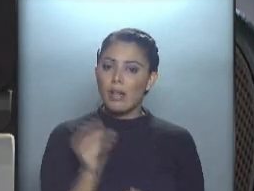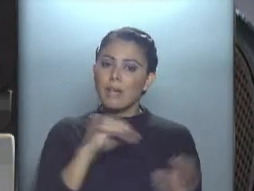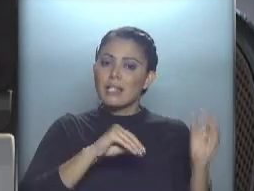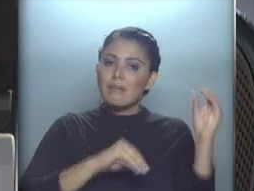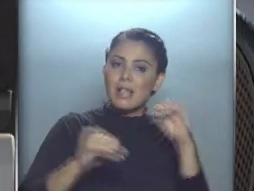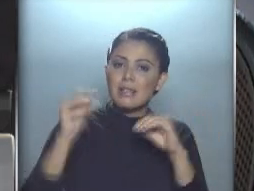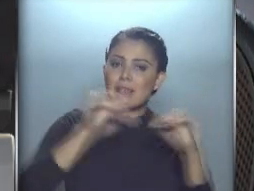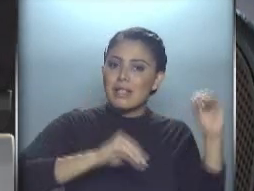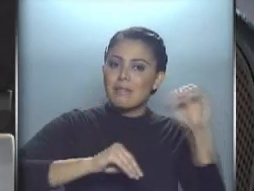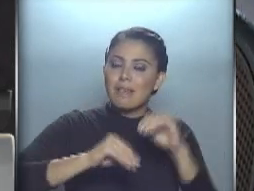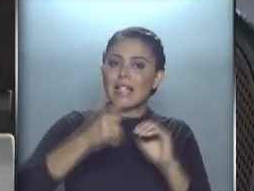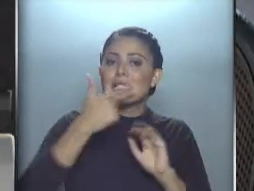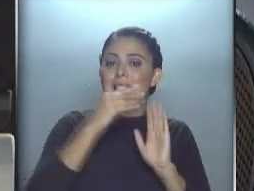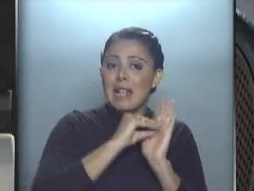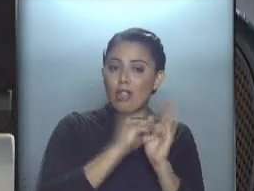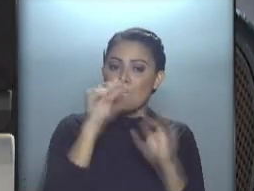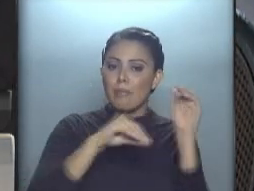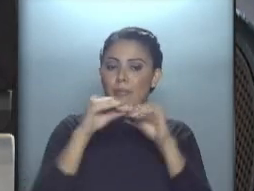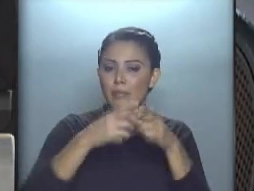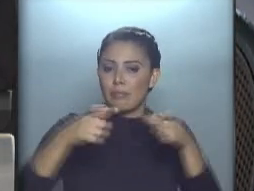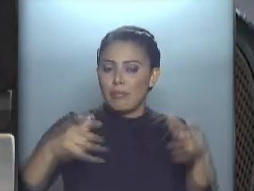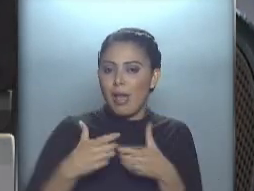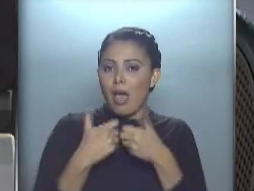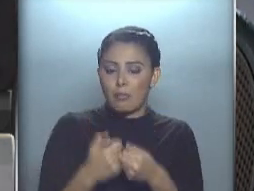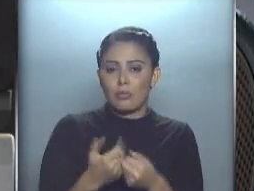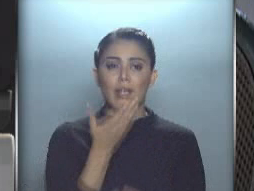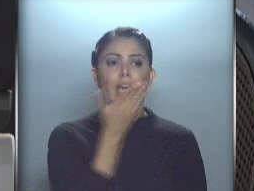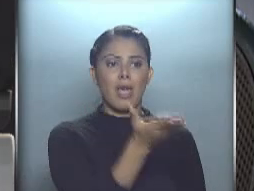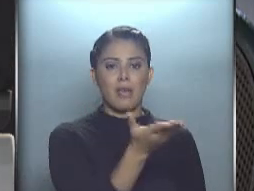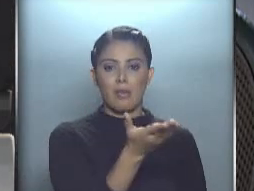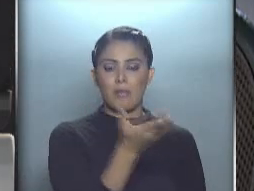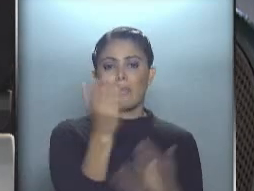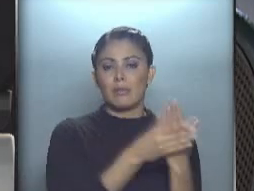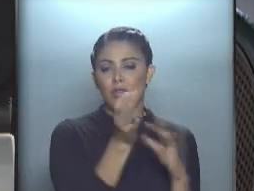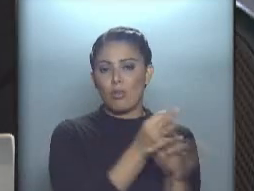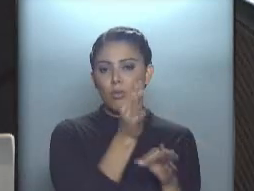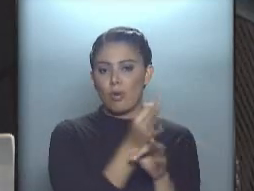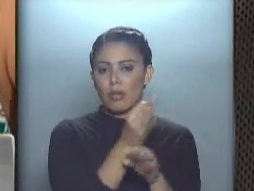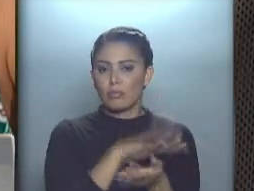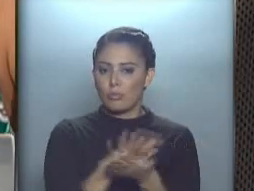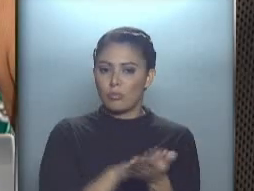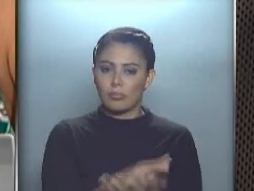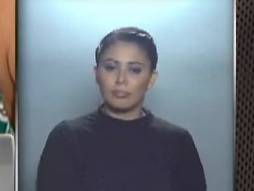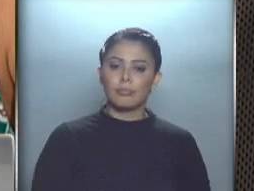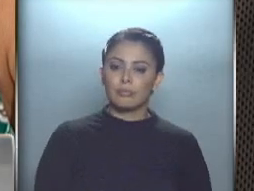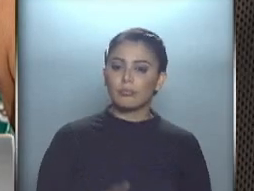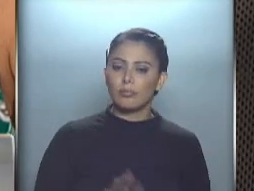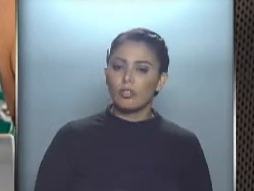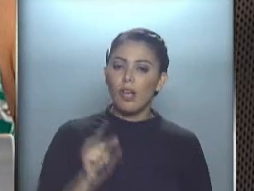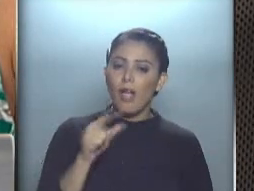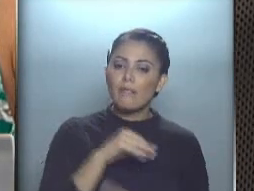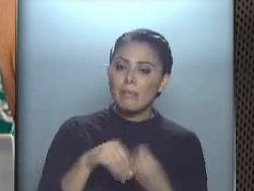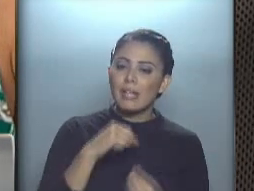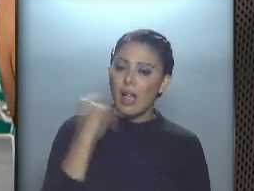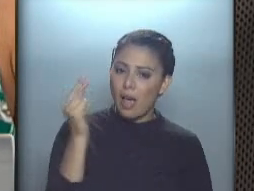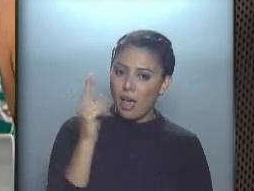más senadores como para pedir una interpelación al ministro Bullrich. En el caso de tu familia, tu hijo